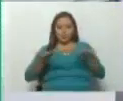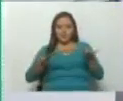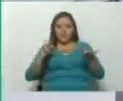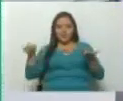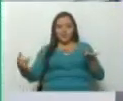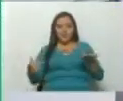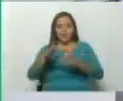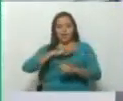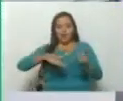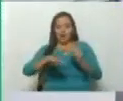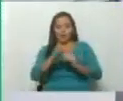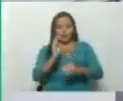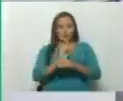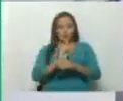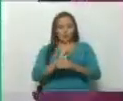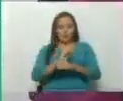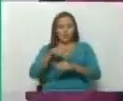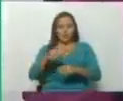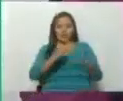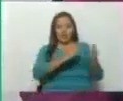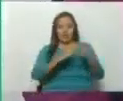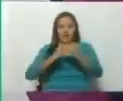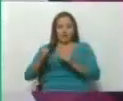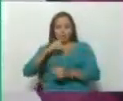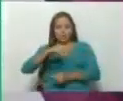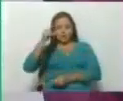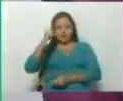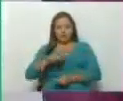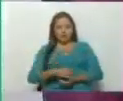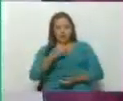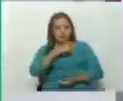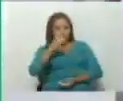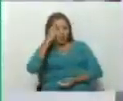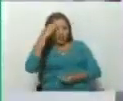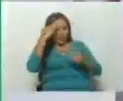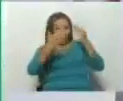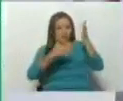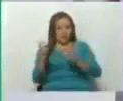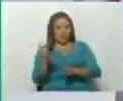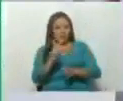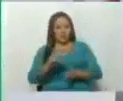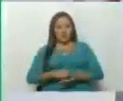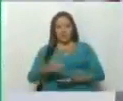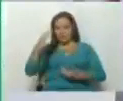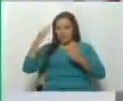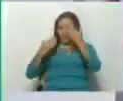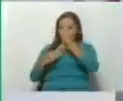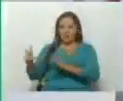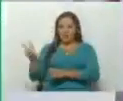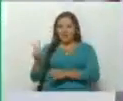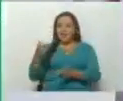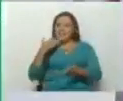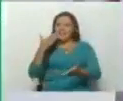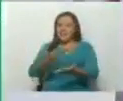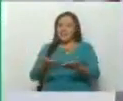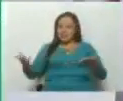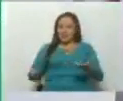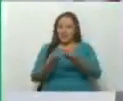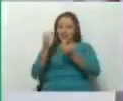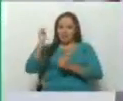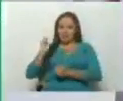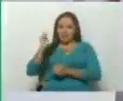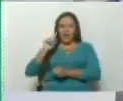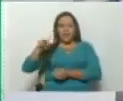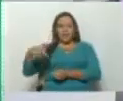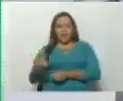Asamblea Nacional. Diputado, ¿cómo está? Buenos días. Buenos días. Hola, hola, Venezuela. Hola, hola, Venezuela. Gracias por acompañarnos, diputado. Además que le